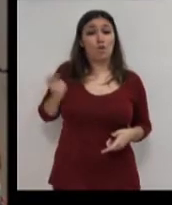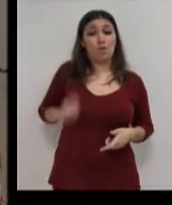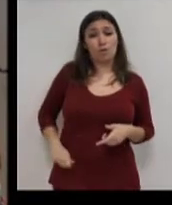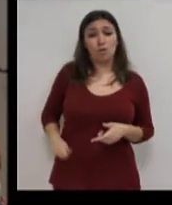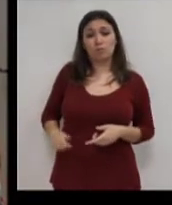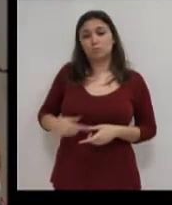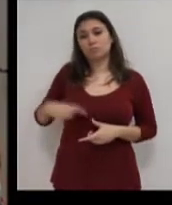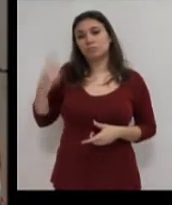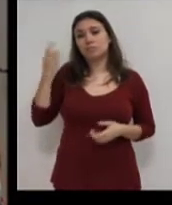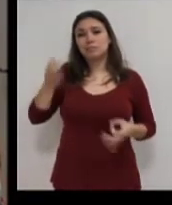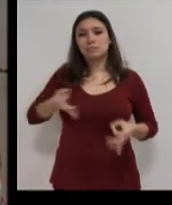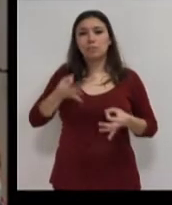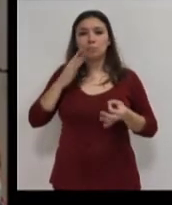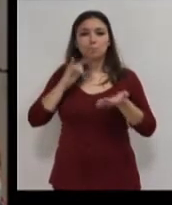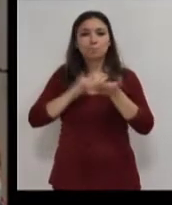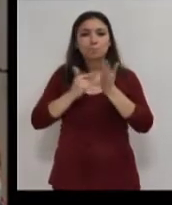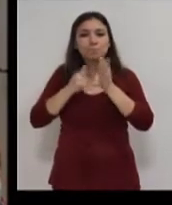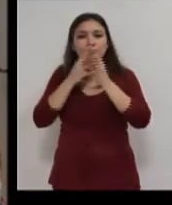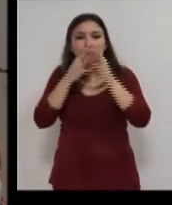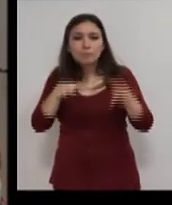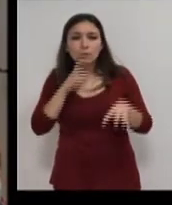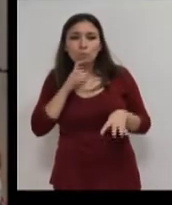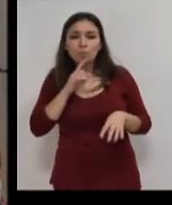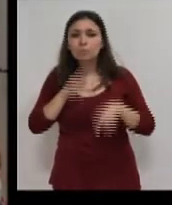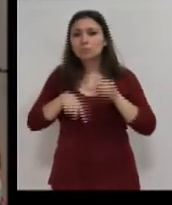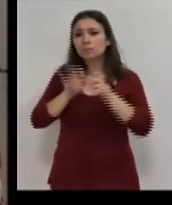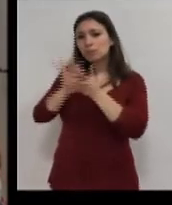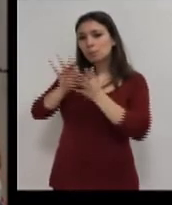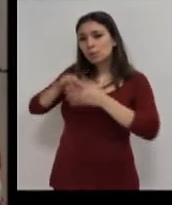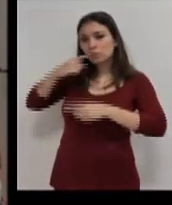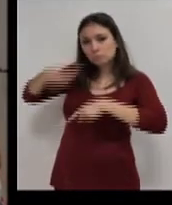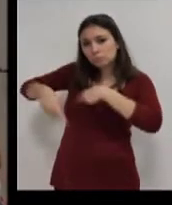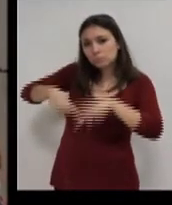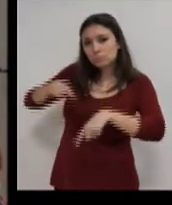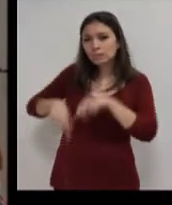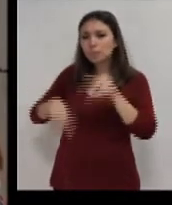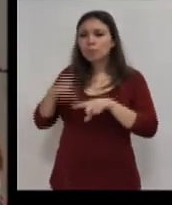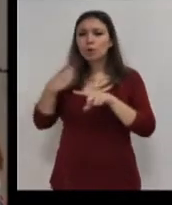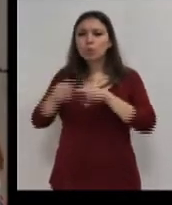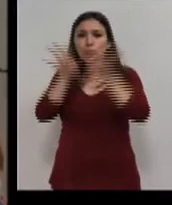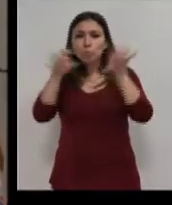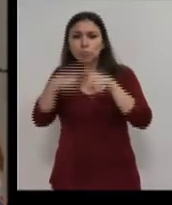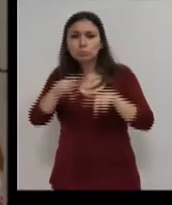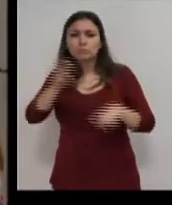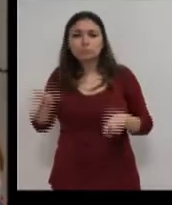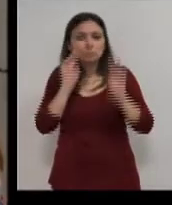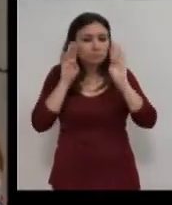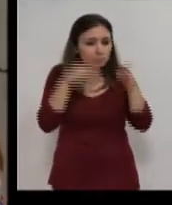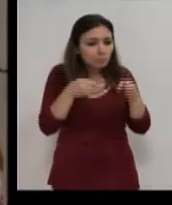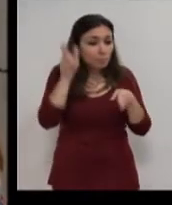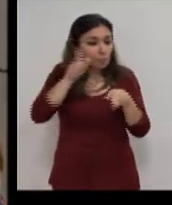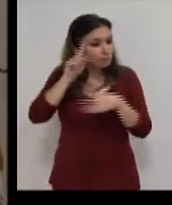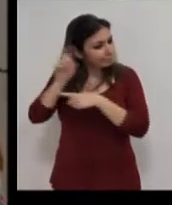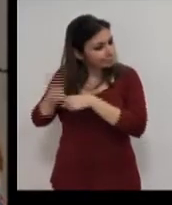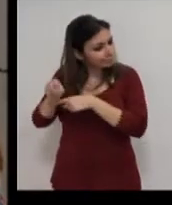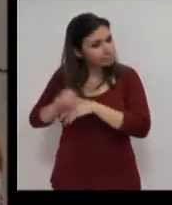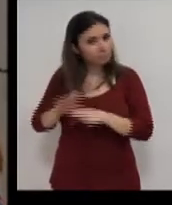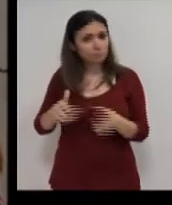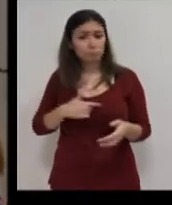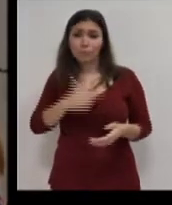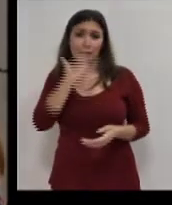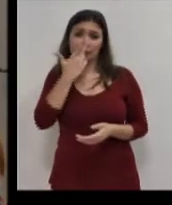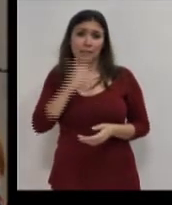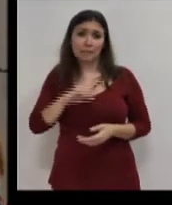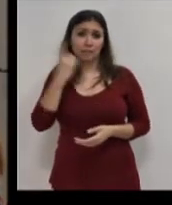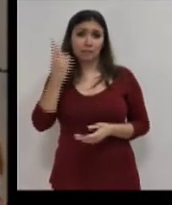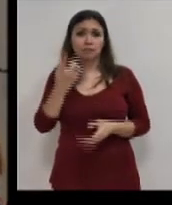hacemos. En la disciplina mía yo tengo más que visto que se mira las infraestructuras, se mira los servicios de transporte, se mira el material móvil, se mira...